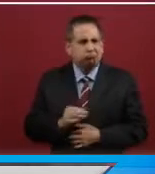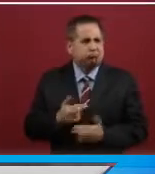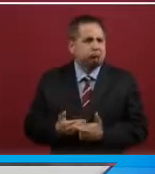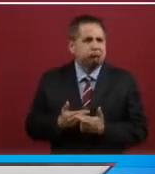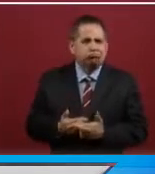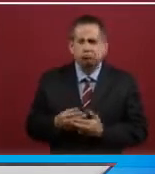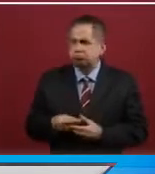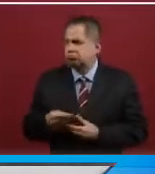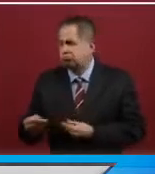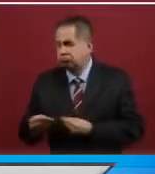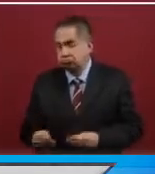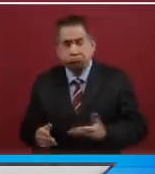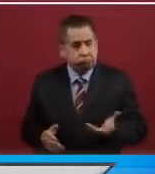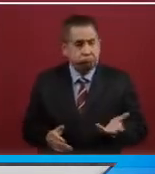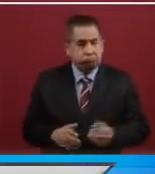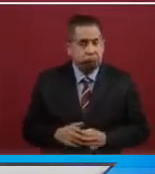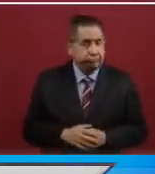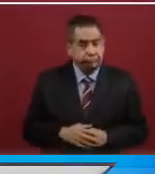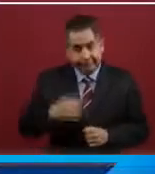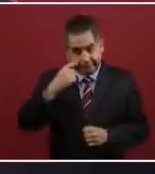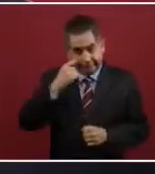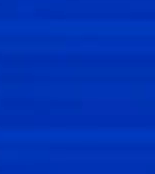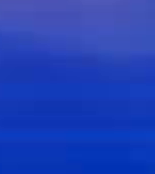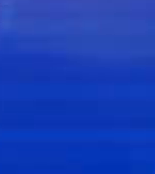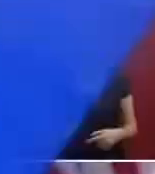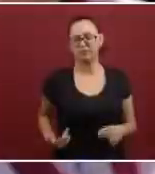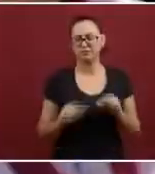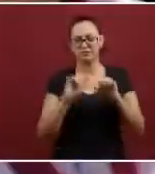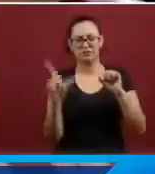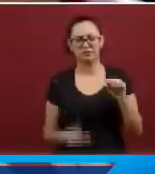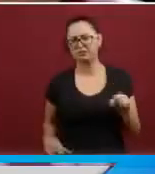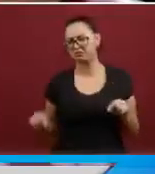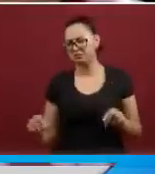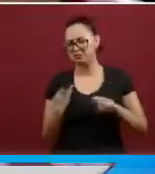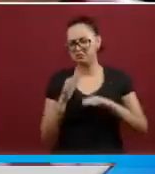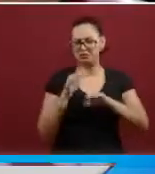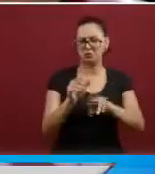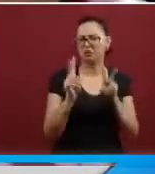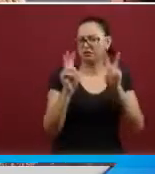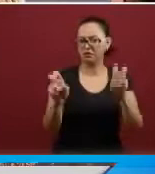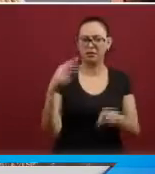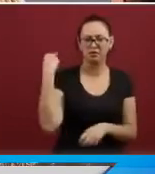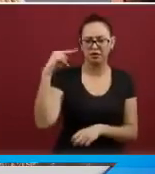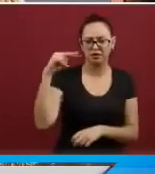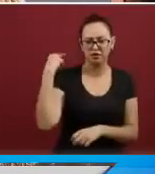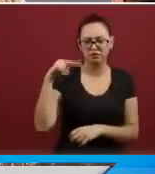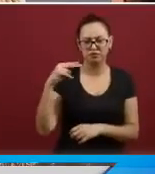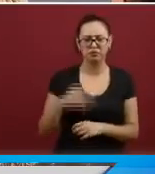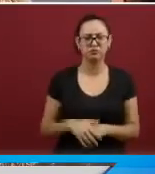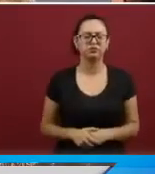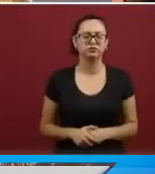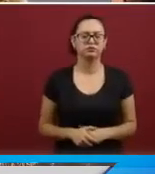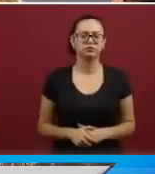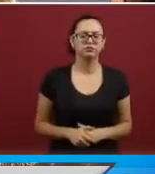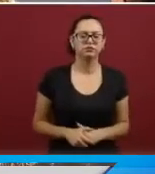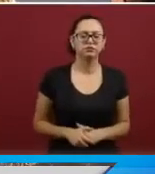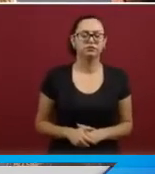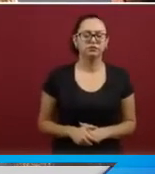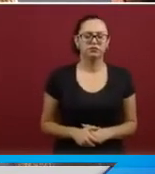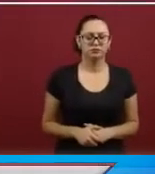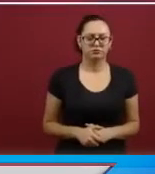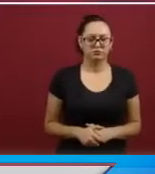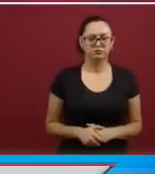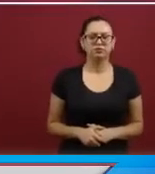y terminar con la corrupción que ha dañado tanto a México. Costos energéticos. En general,